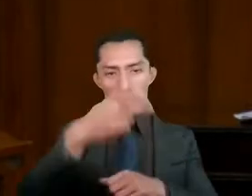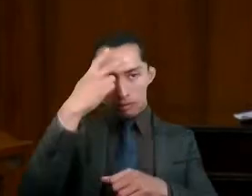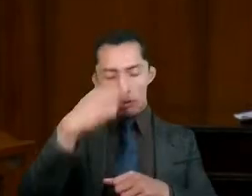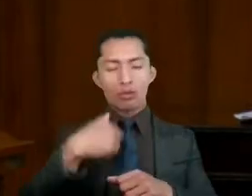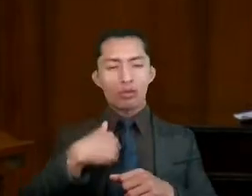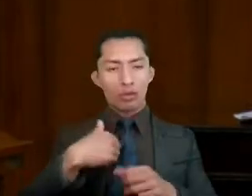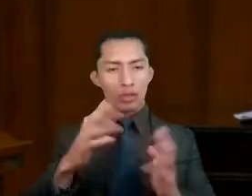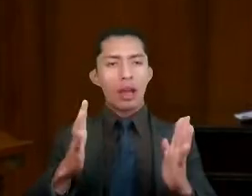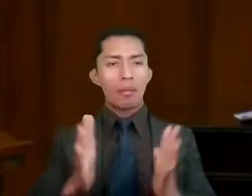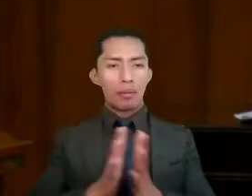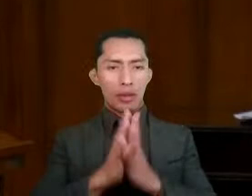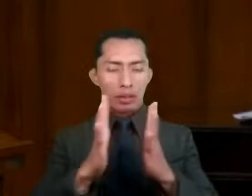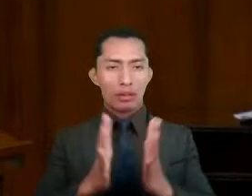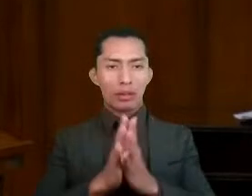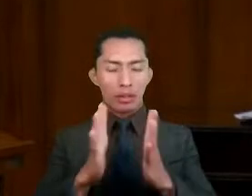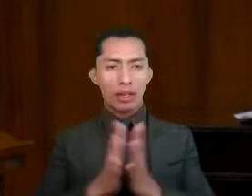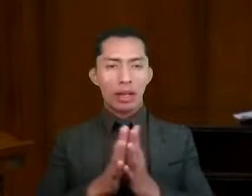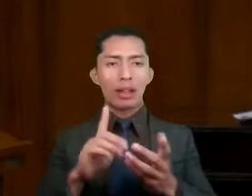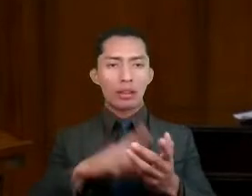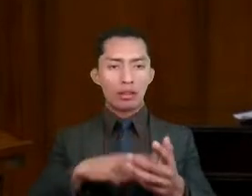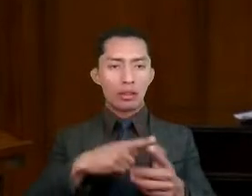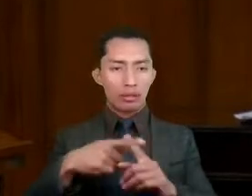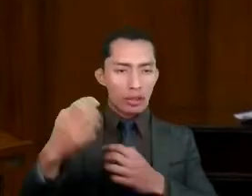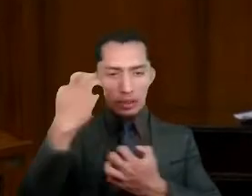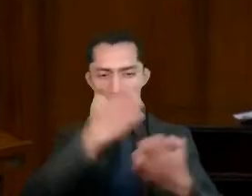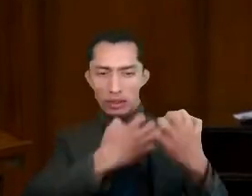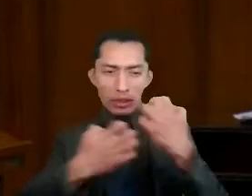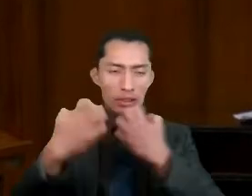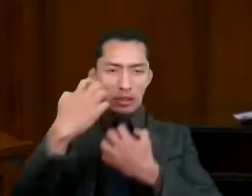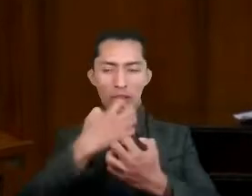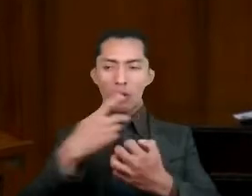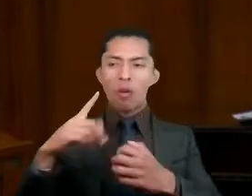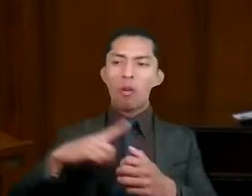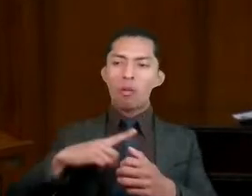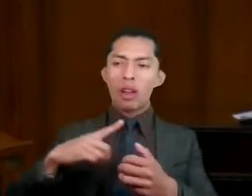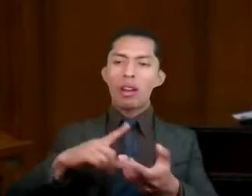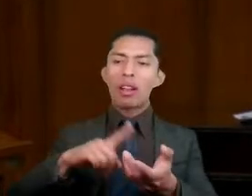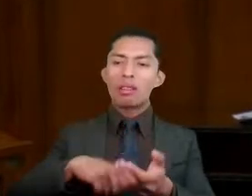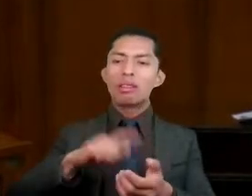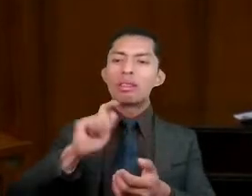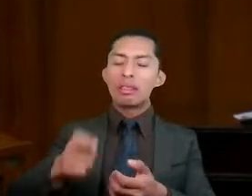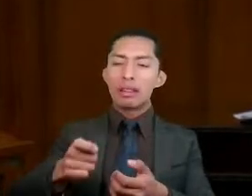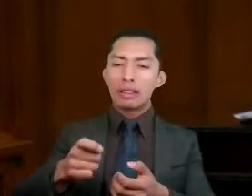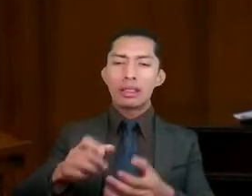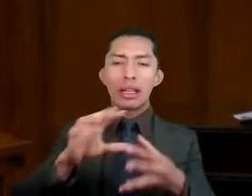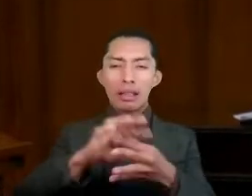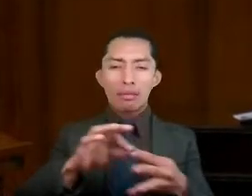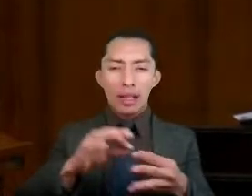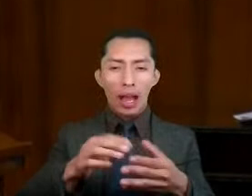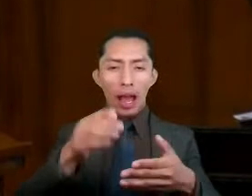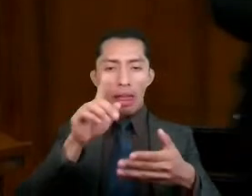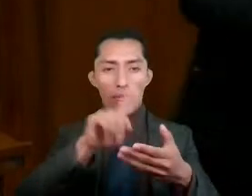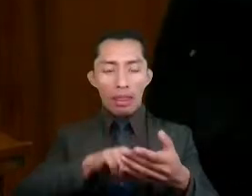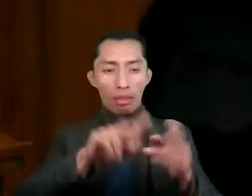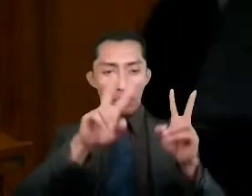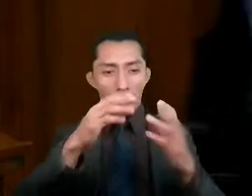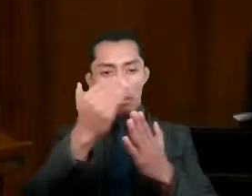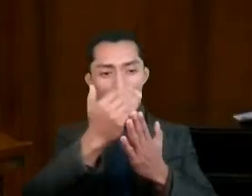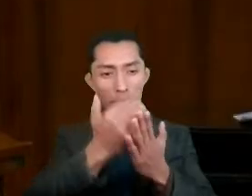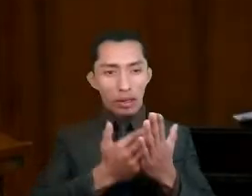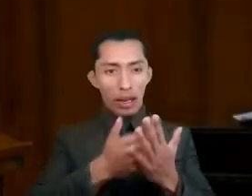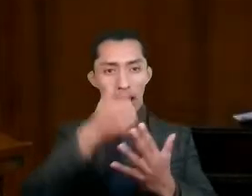participado en las mesas de la auditoría, en el análisis que hace el gobierno del Estado por cada uno de los rubros de las